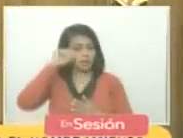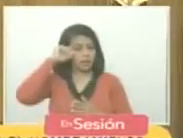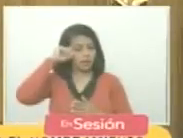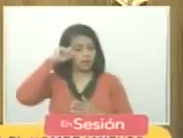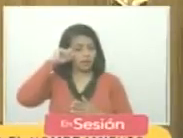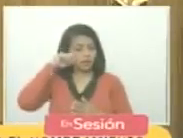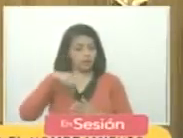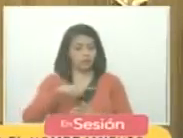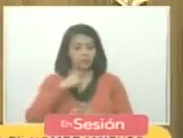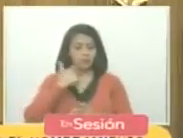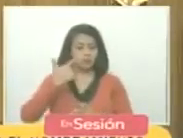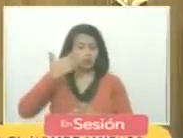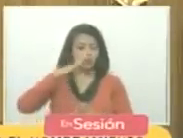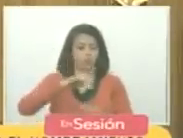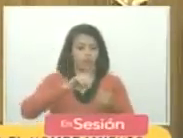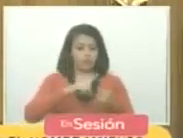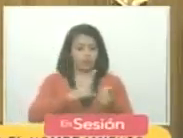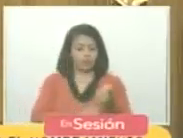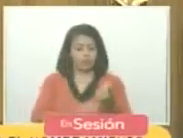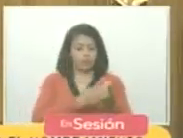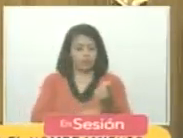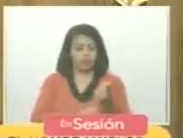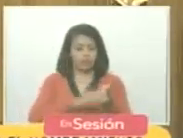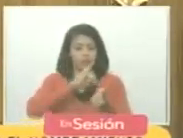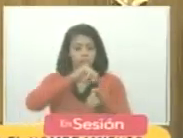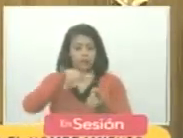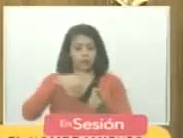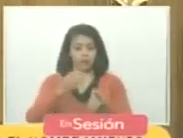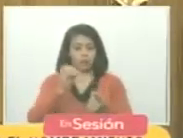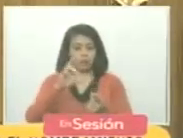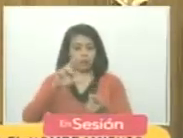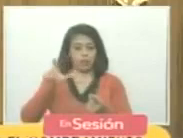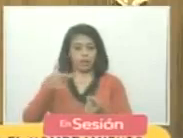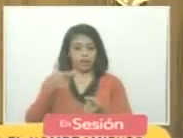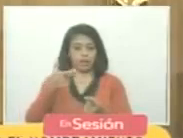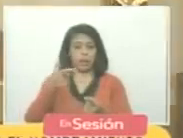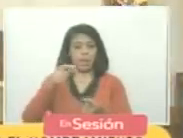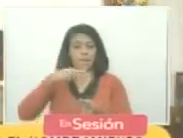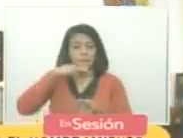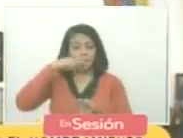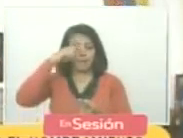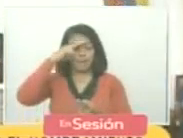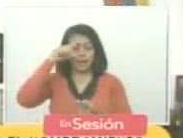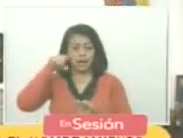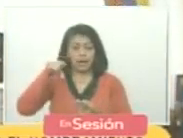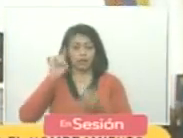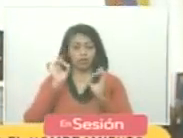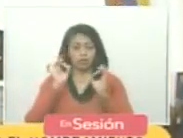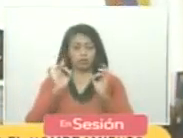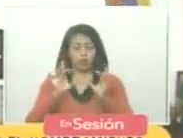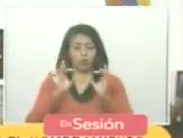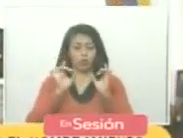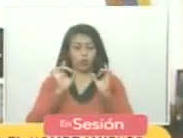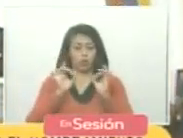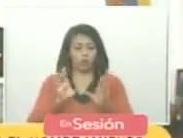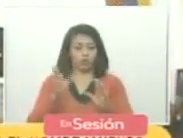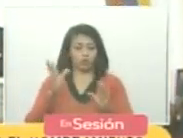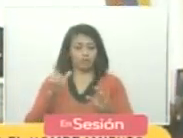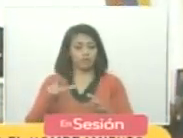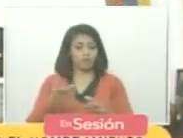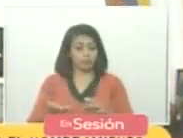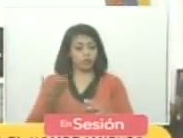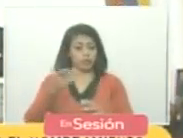Recordamos el fallecimiento del hermano Jorge Rodríguez Padre, con ese dolor que significó para